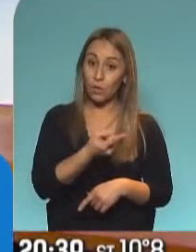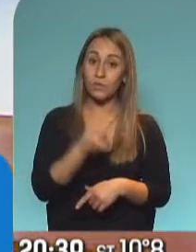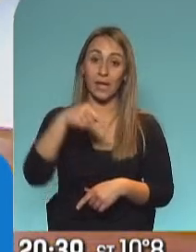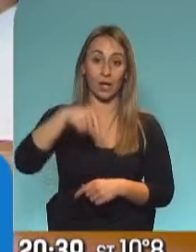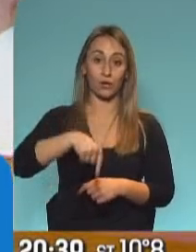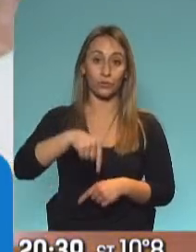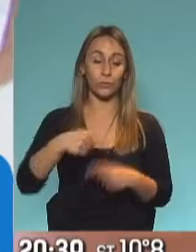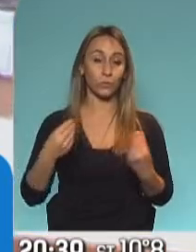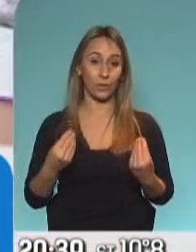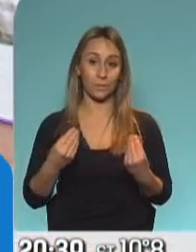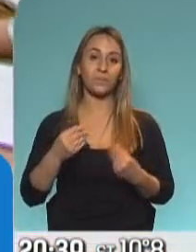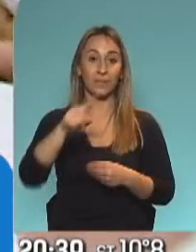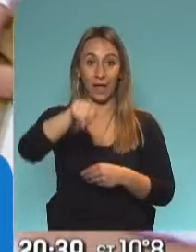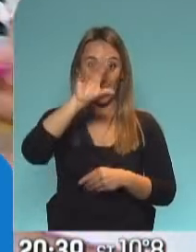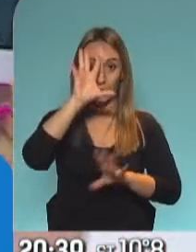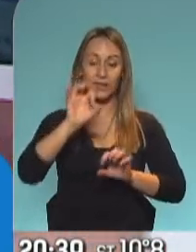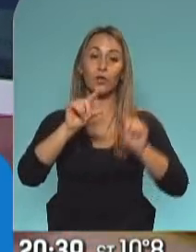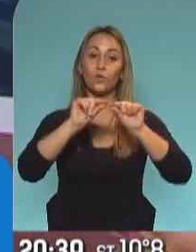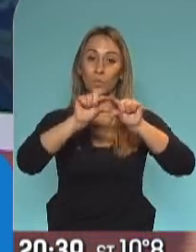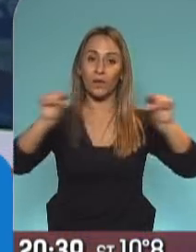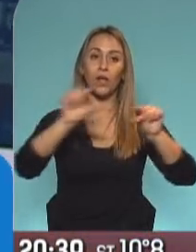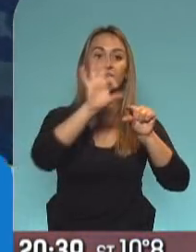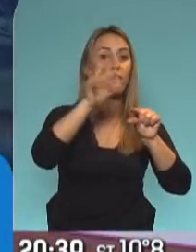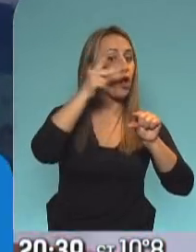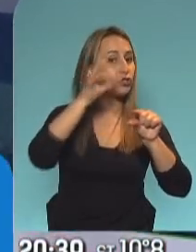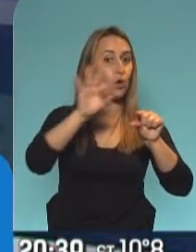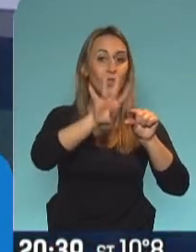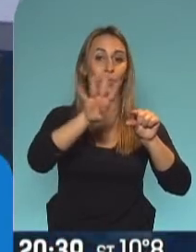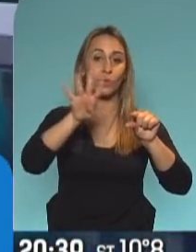hoy. Recuerden que este es el número